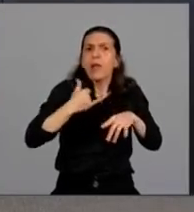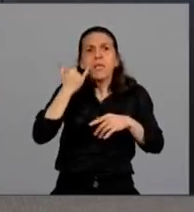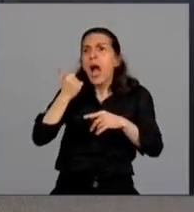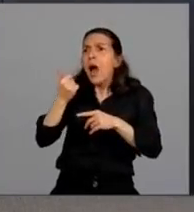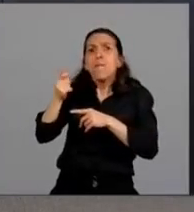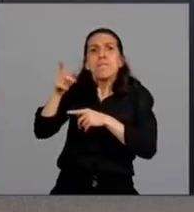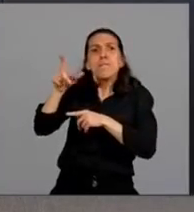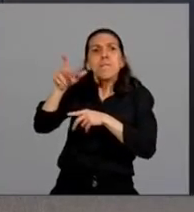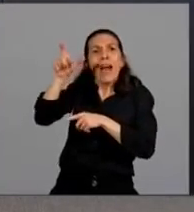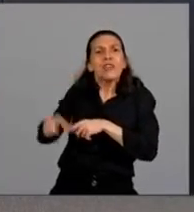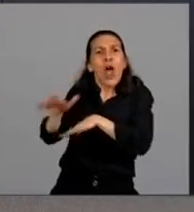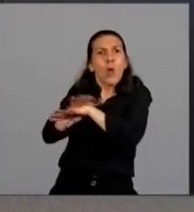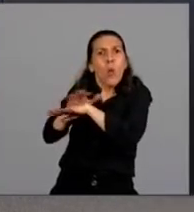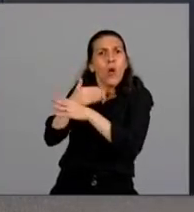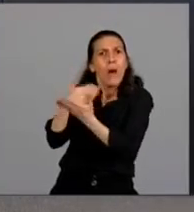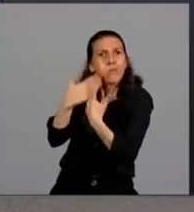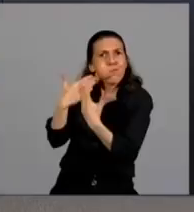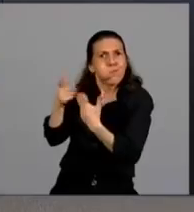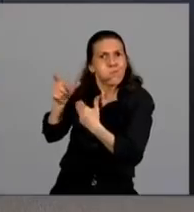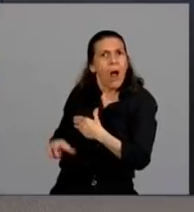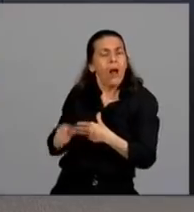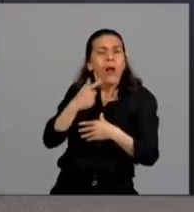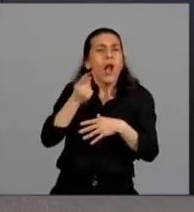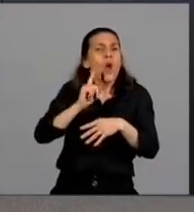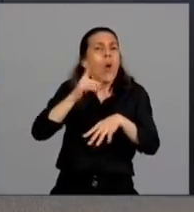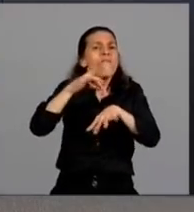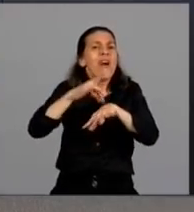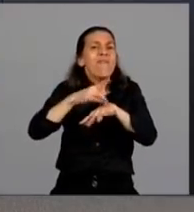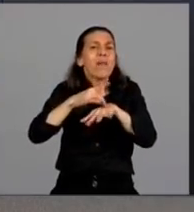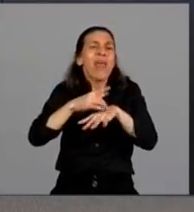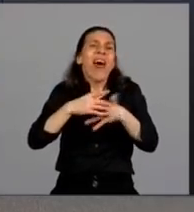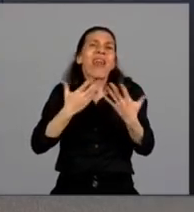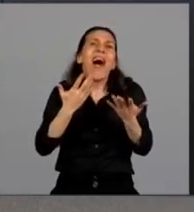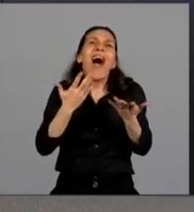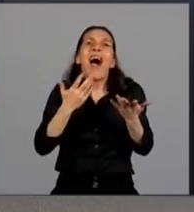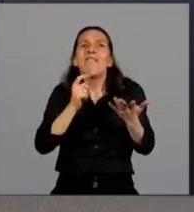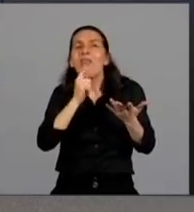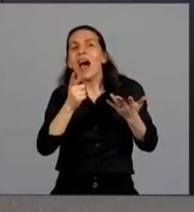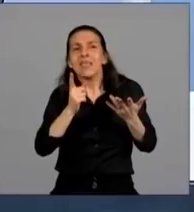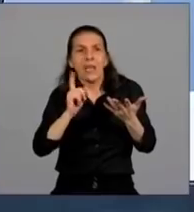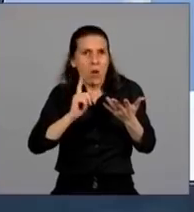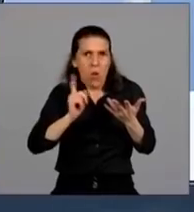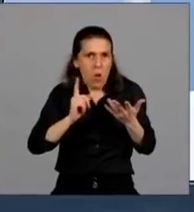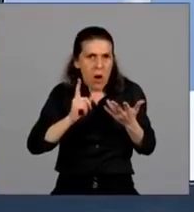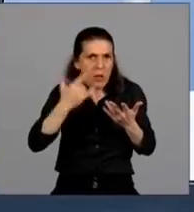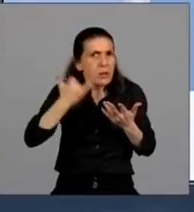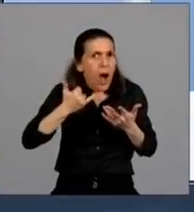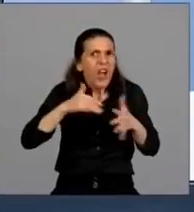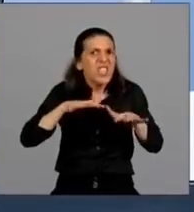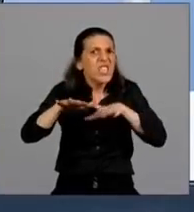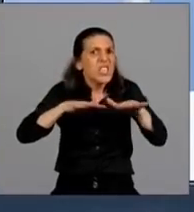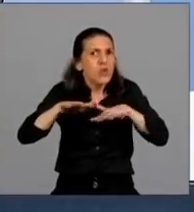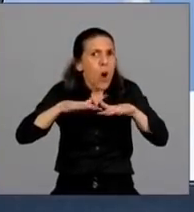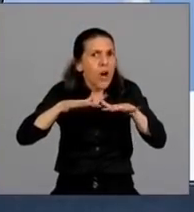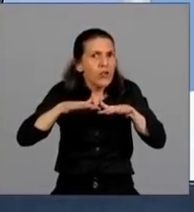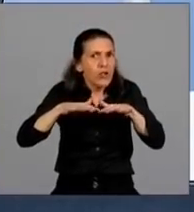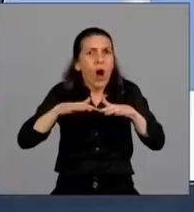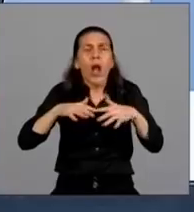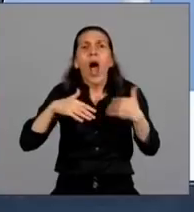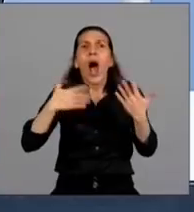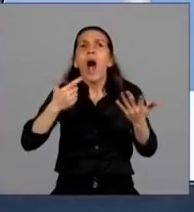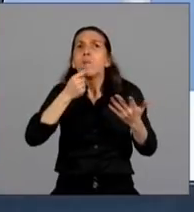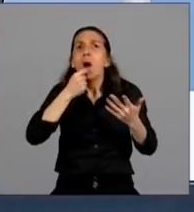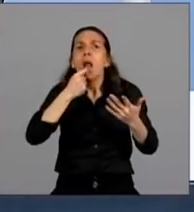vos, y la verdad que no es una enfermedad agradable. Digo, no en todas las situaciones termina en un cuadro